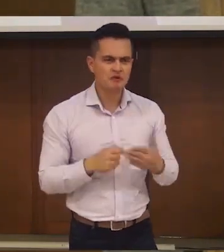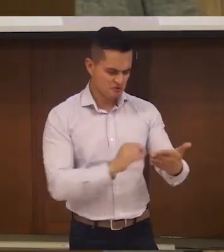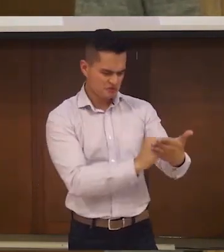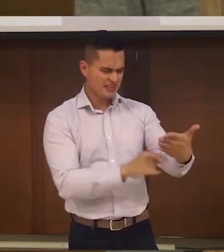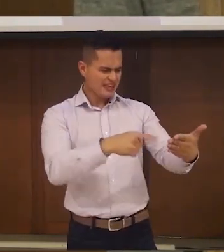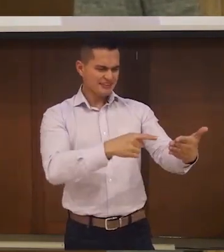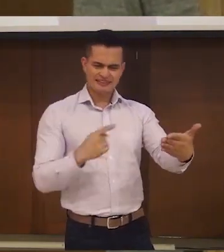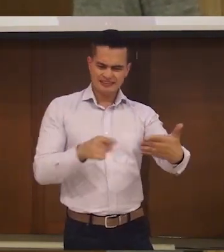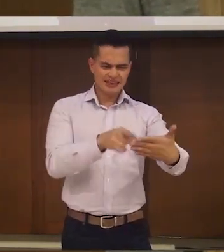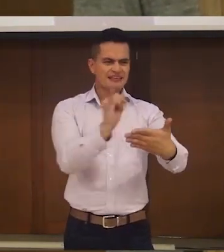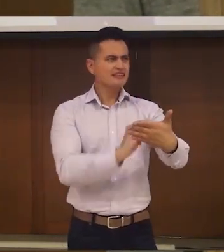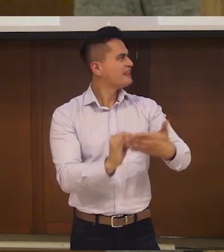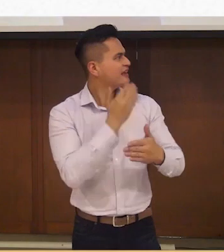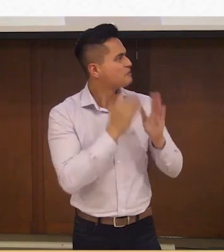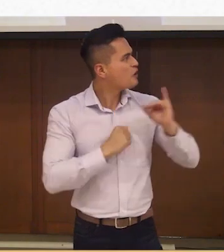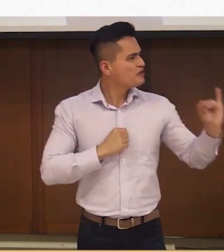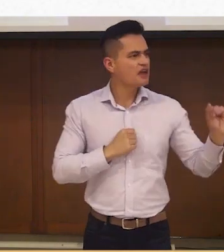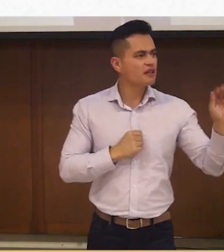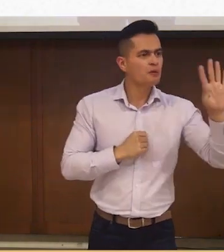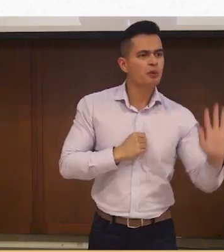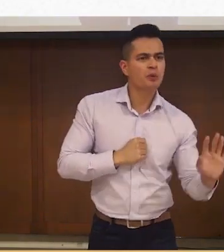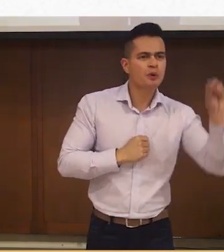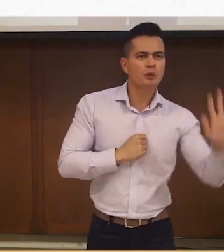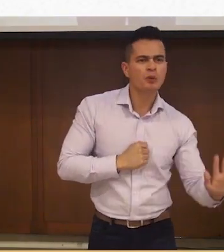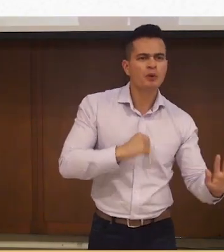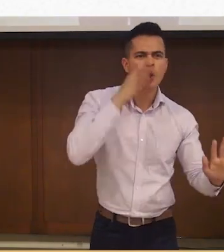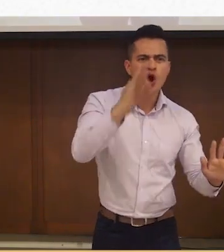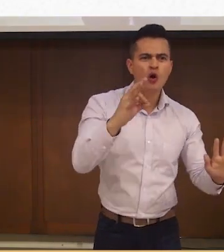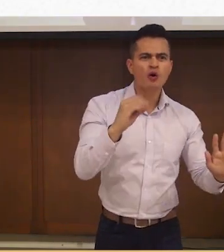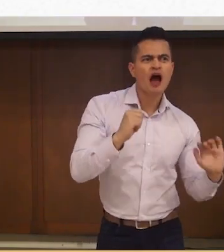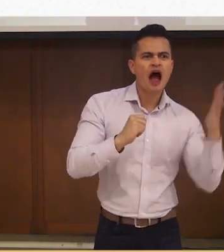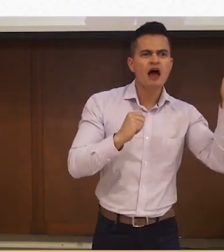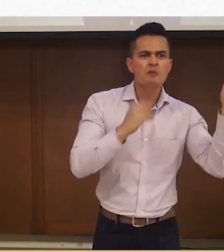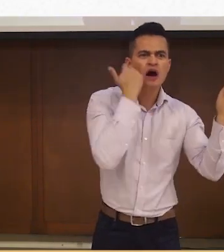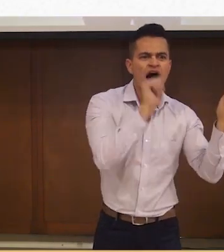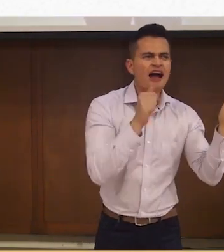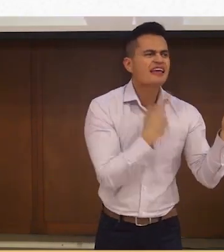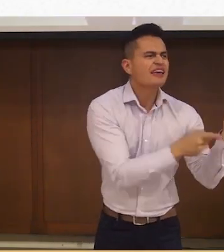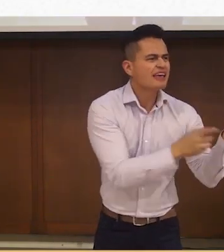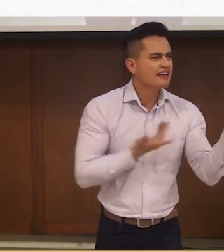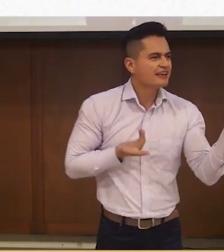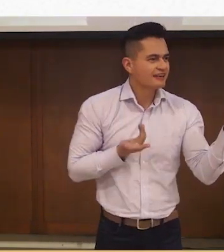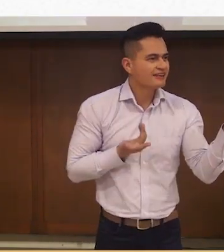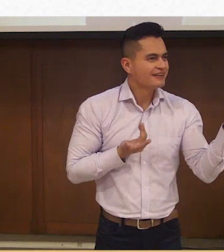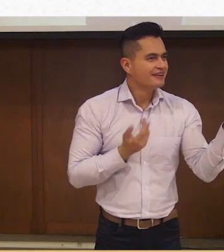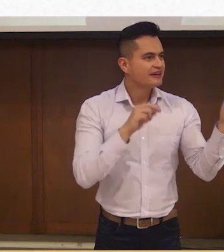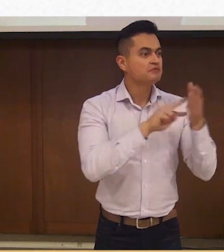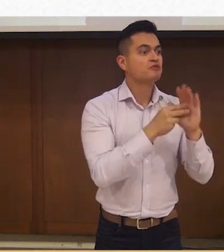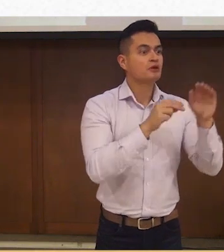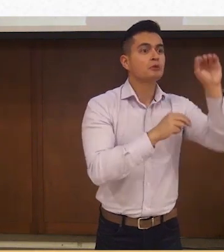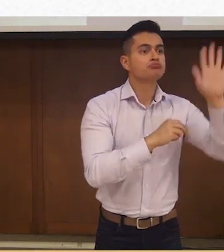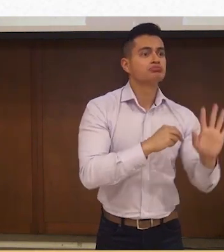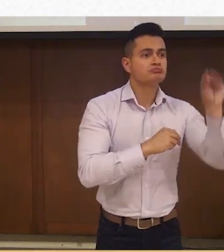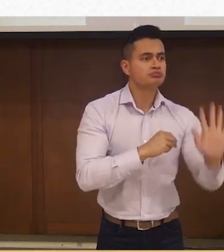y esta mancha que está acá ahí a la izquierda, ¿qué es? ¿Un señor, un árbol, una señorita? ¿No